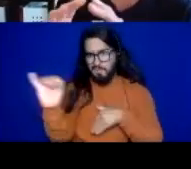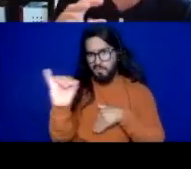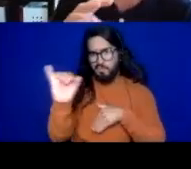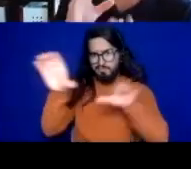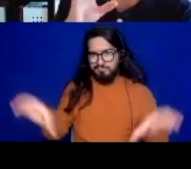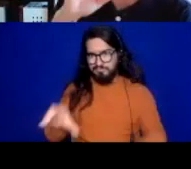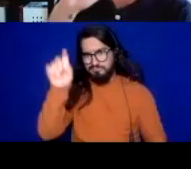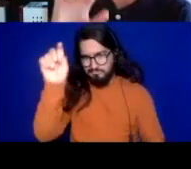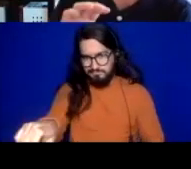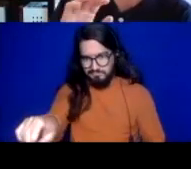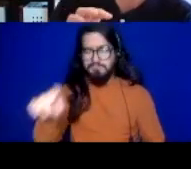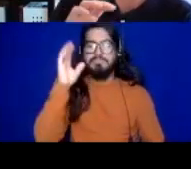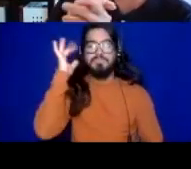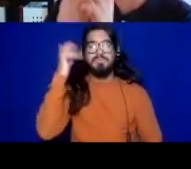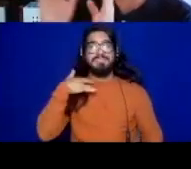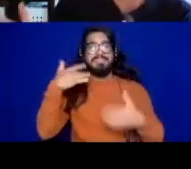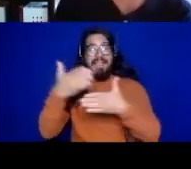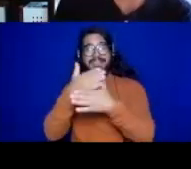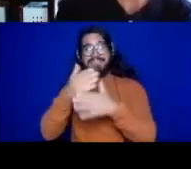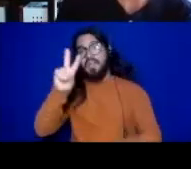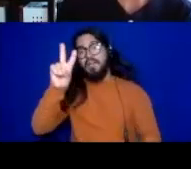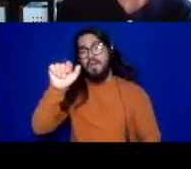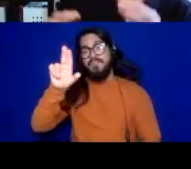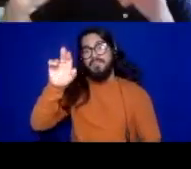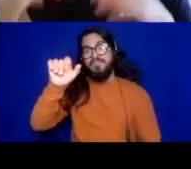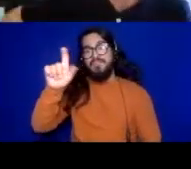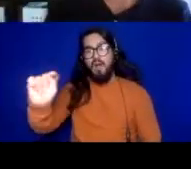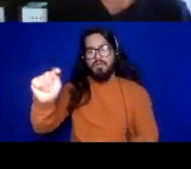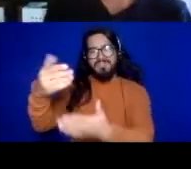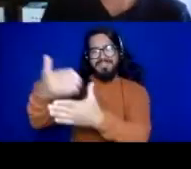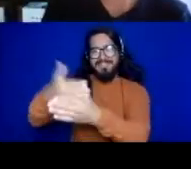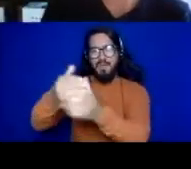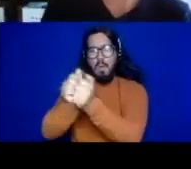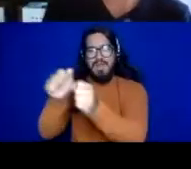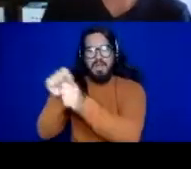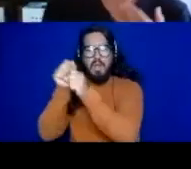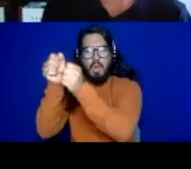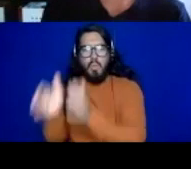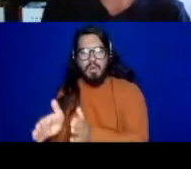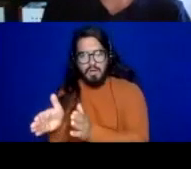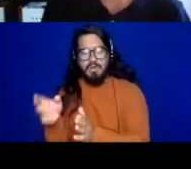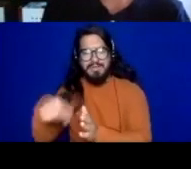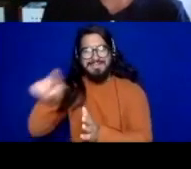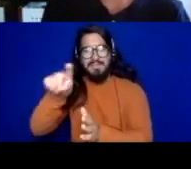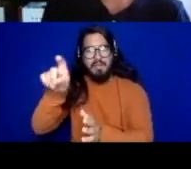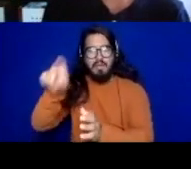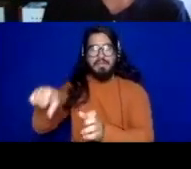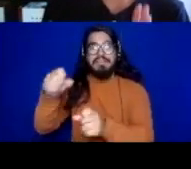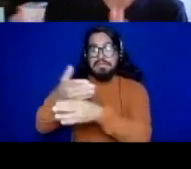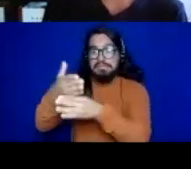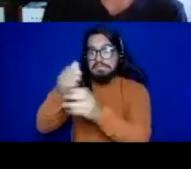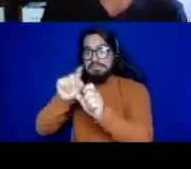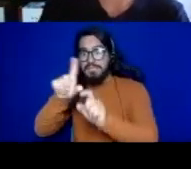mismo porque comparto una bóveda con colegas y puedo